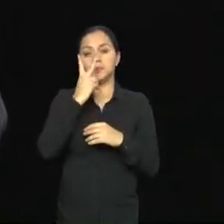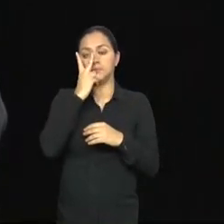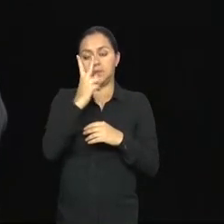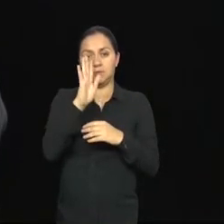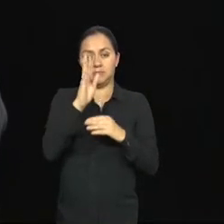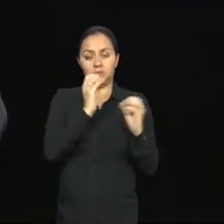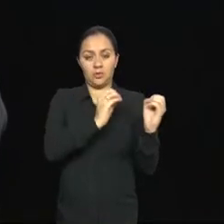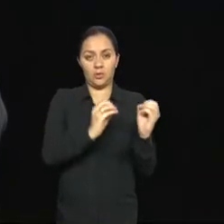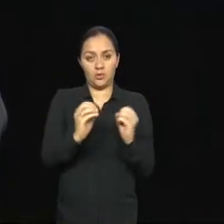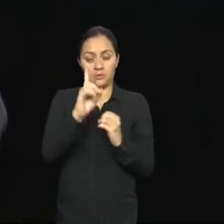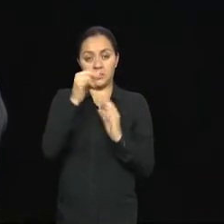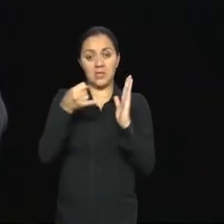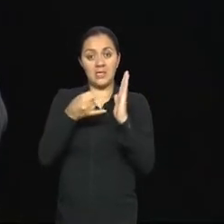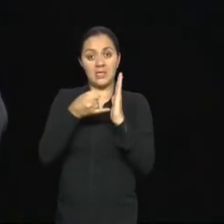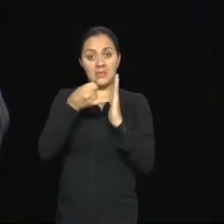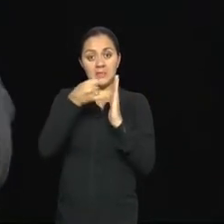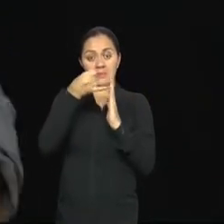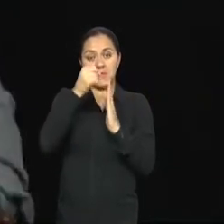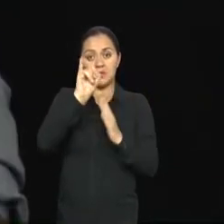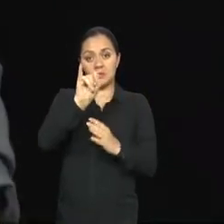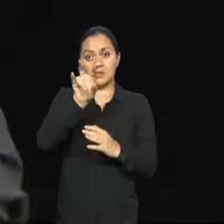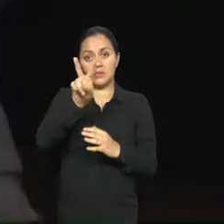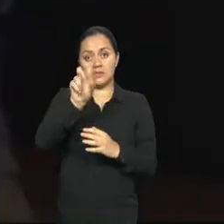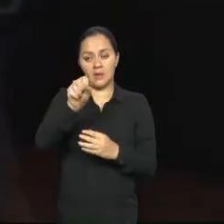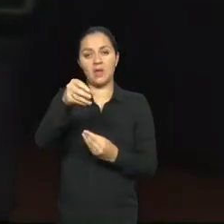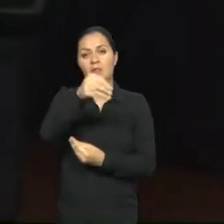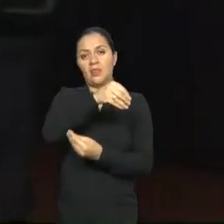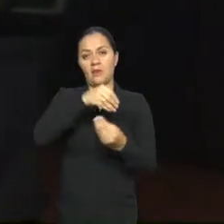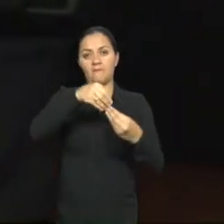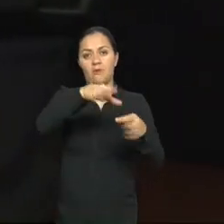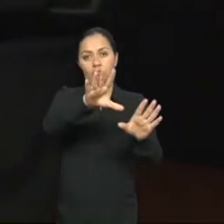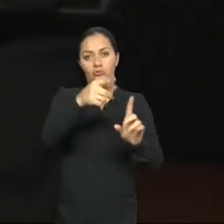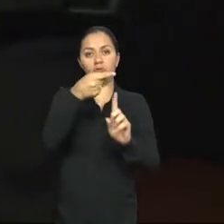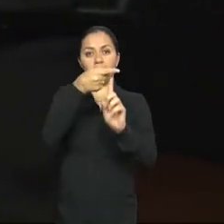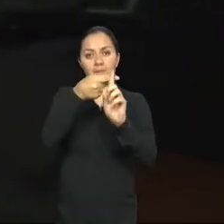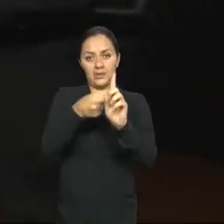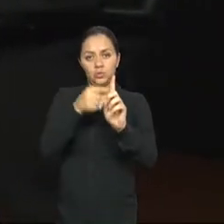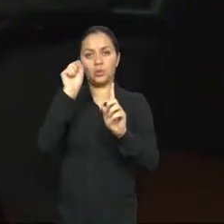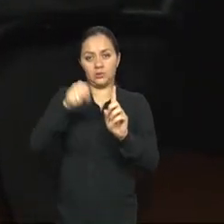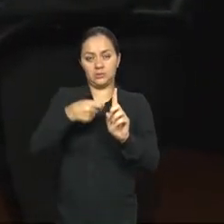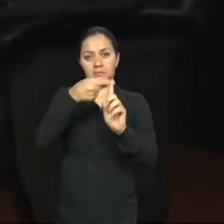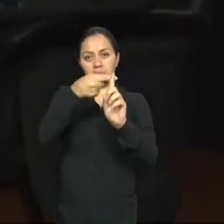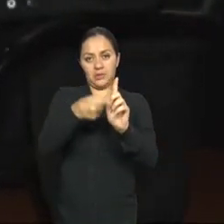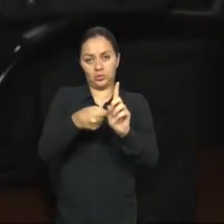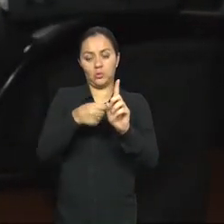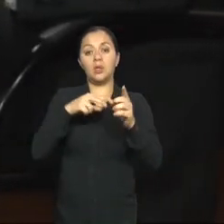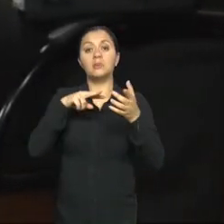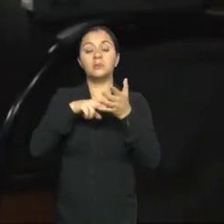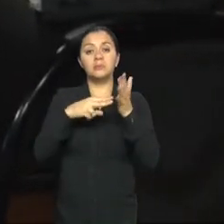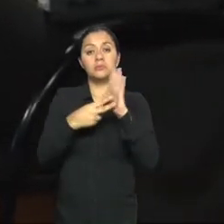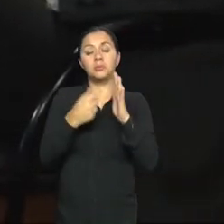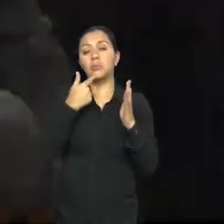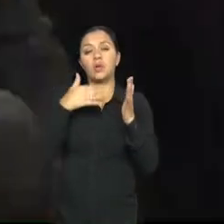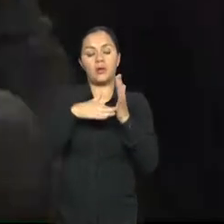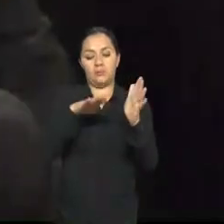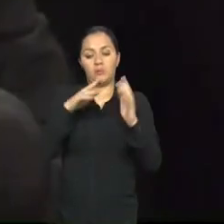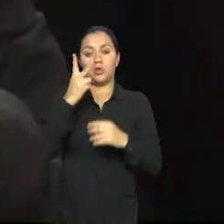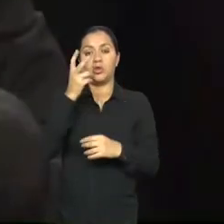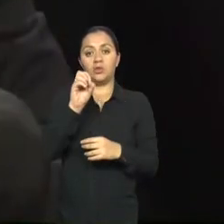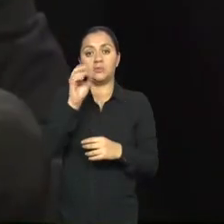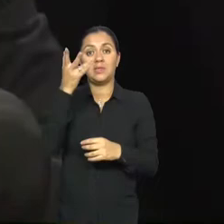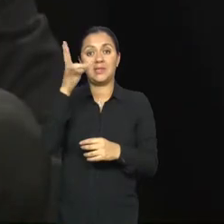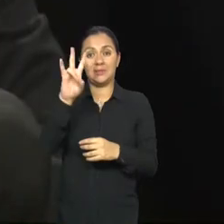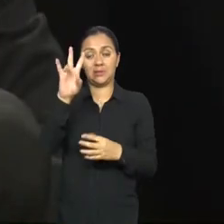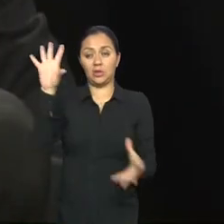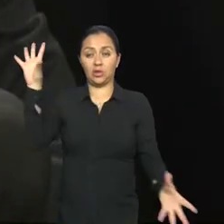Me gustaría hablar del IVA. Efectivamente, tenemos una devolución mensual en el cual habla, si es que hablamos netamente en el 2017,